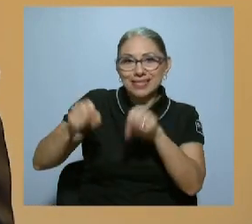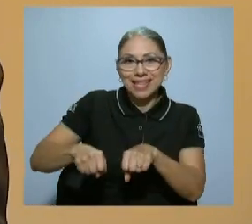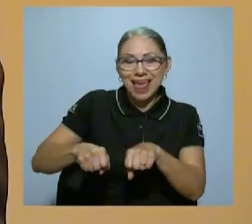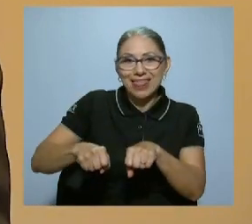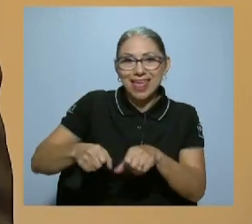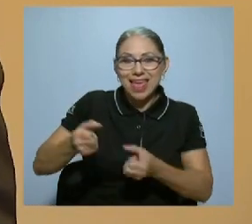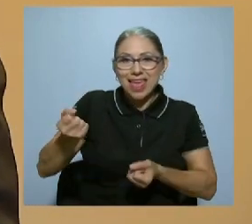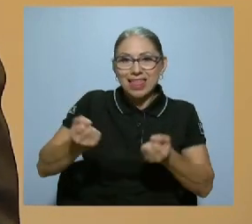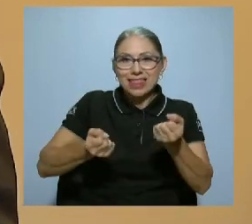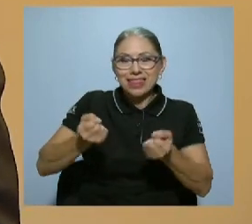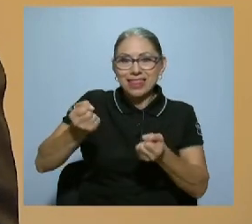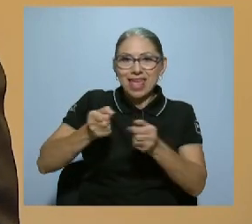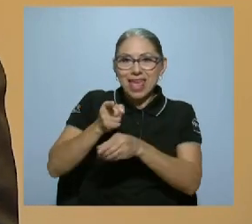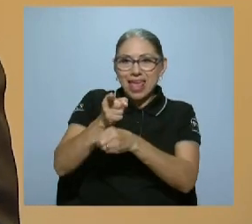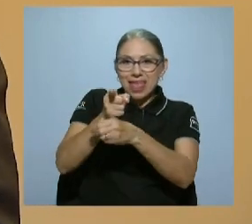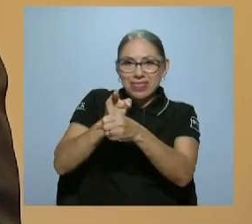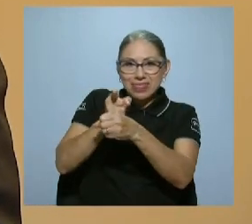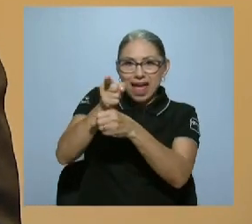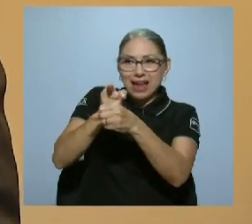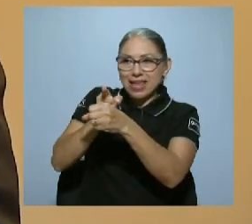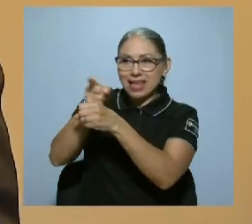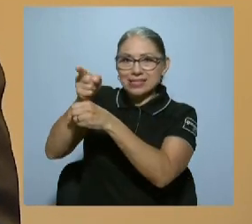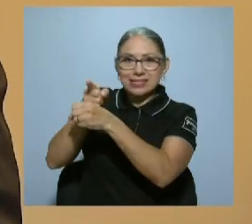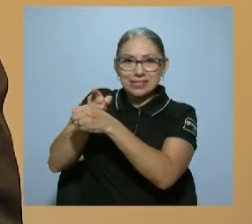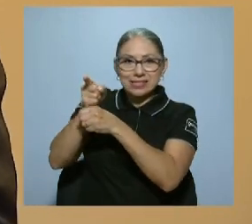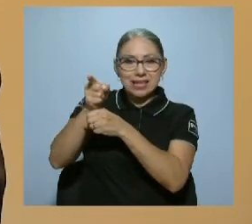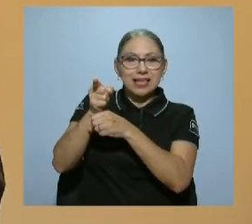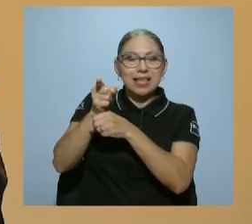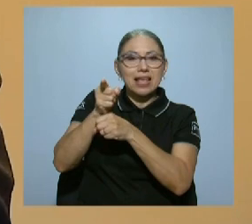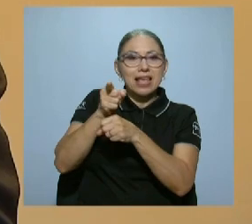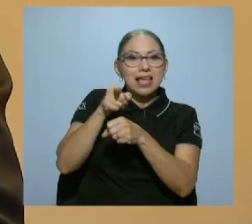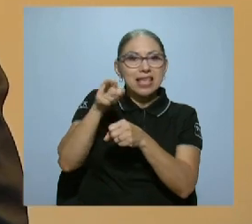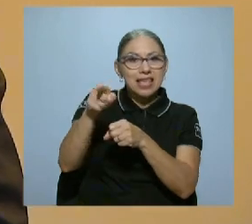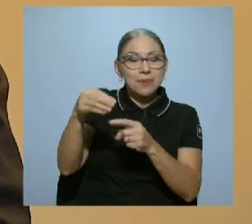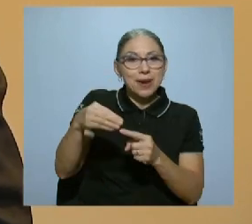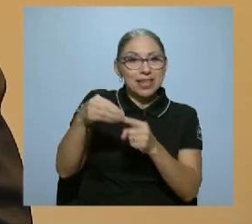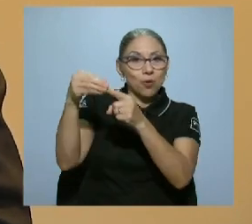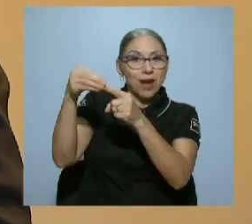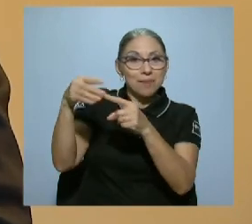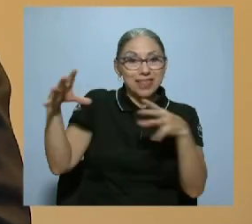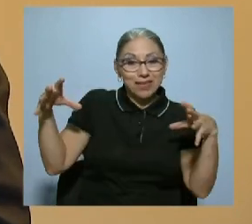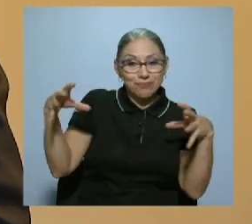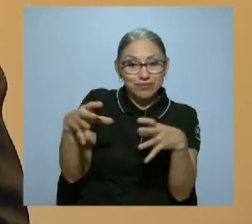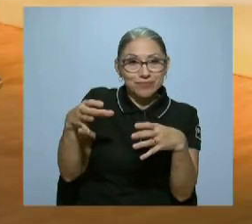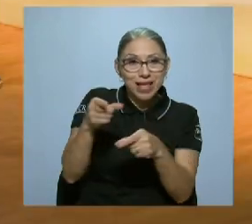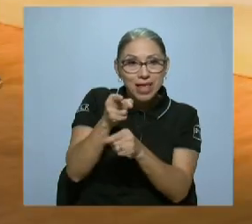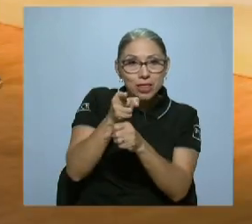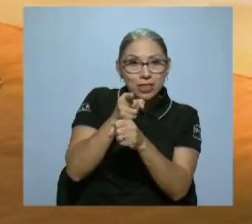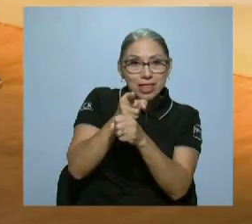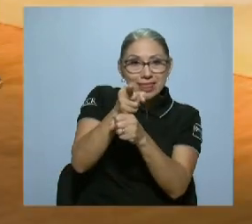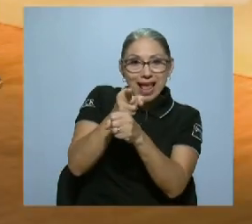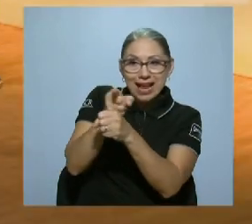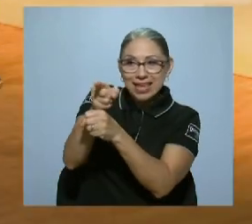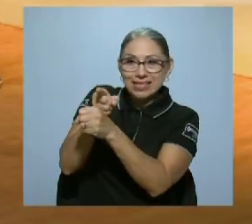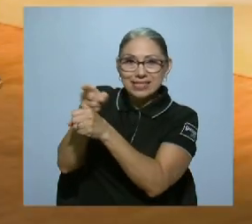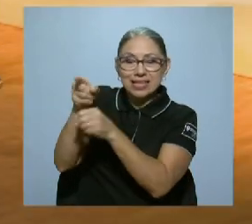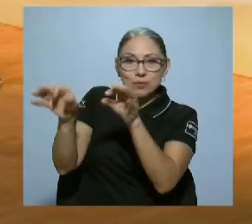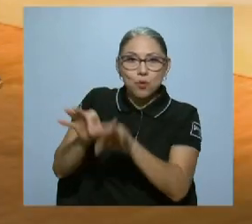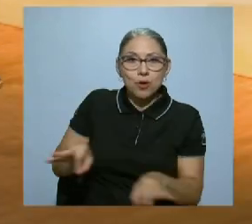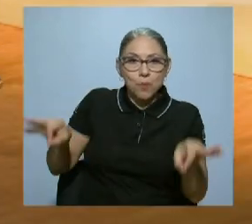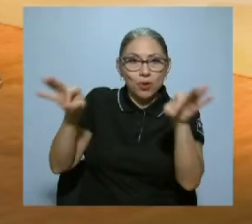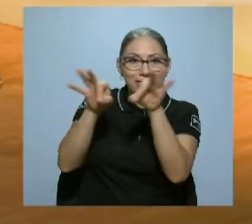tanques. Ahí particularmente en la doctrina de tanques es muy importante, en la doctrina soviética y luego la